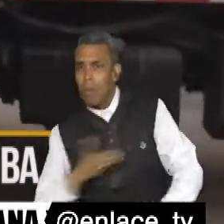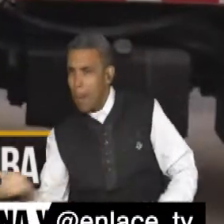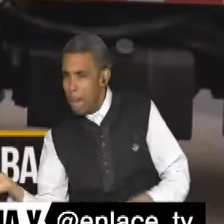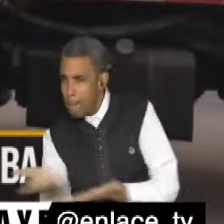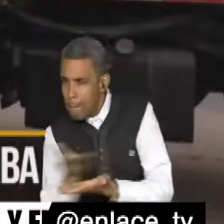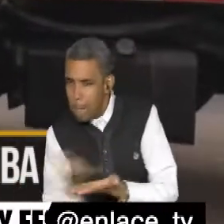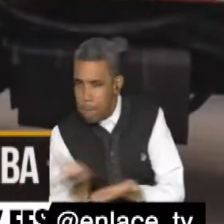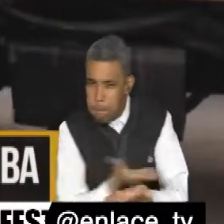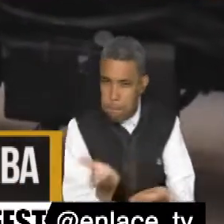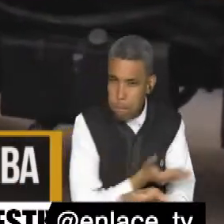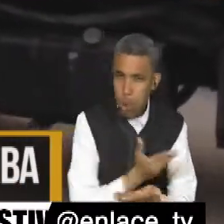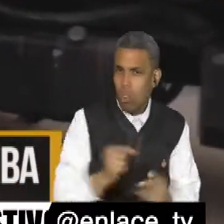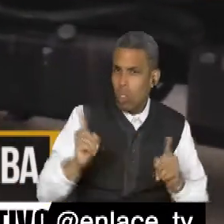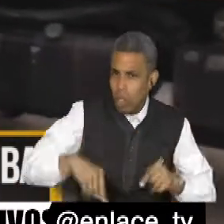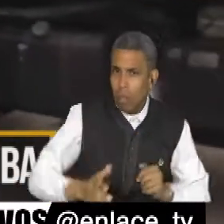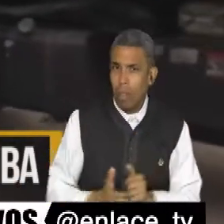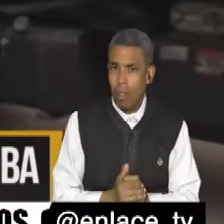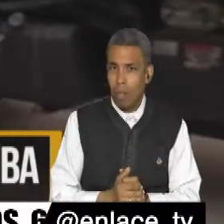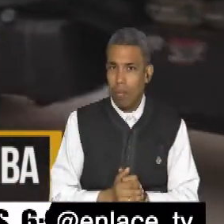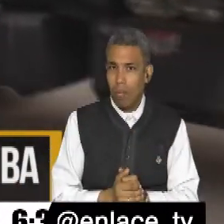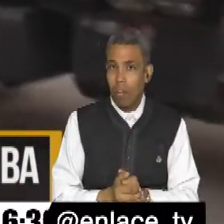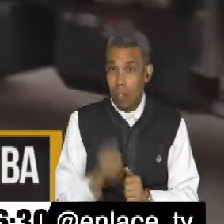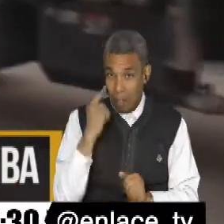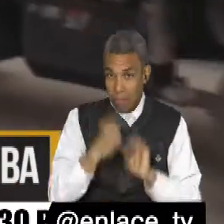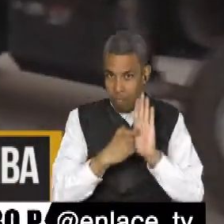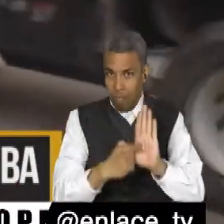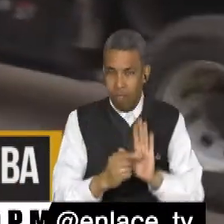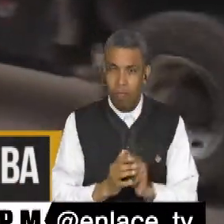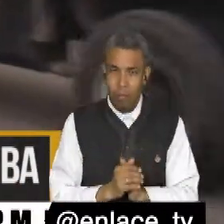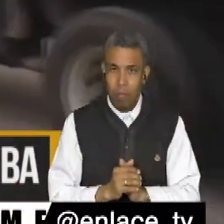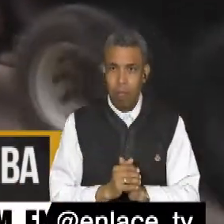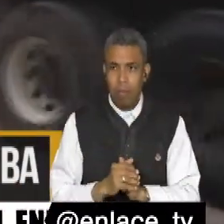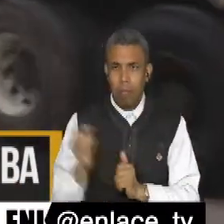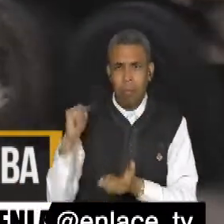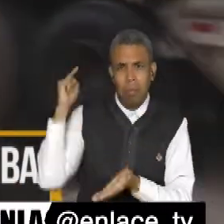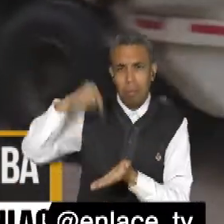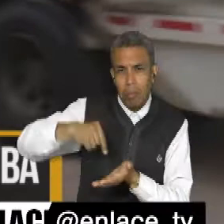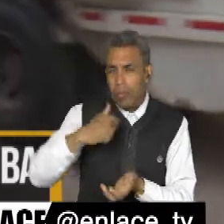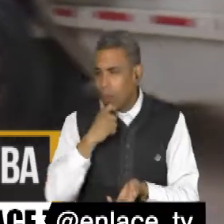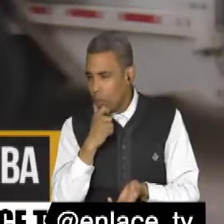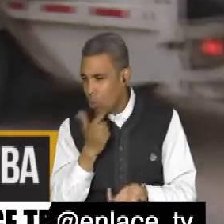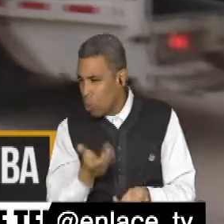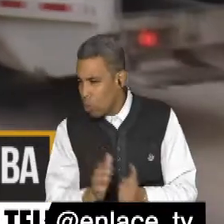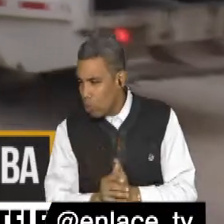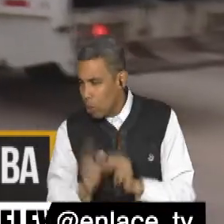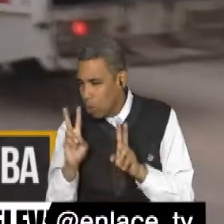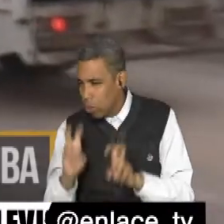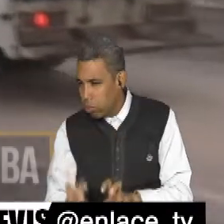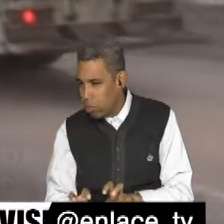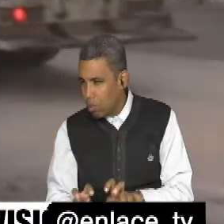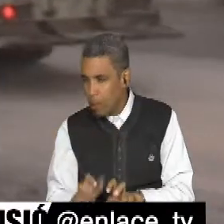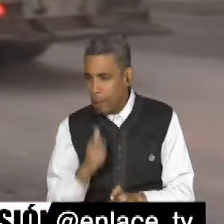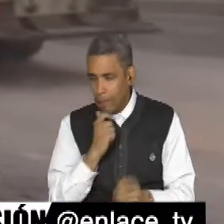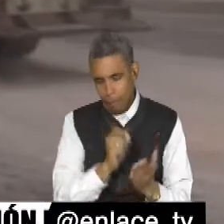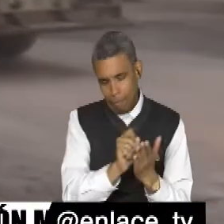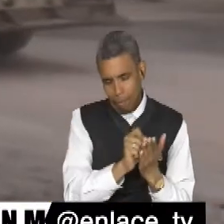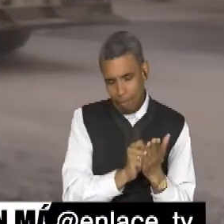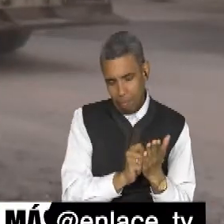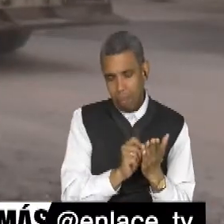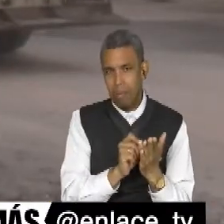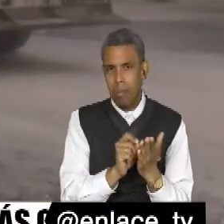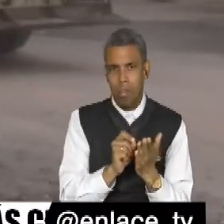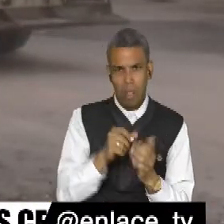como presuntas irregularidades en las nuevas piscinas. Luego de esta visita se espera un informe para determinar si hay cargos o, por el contrario, se archiva el caso.